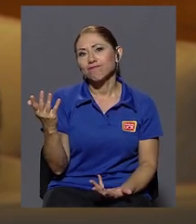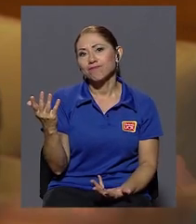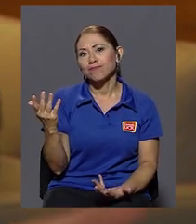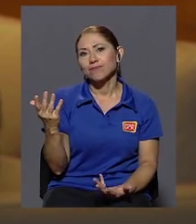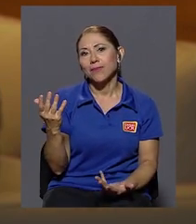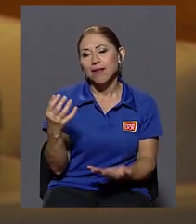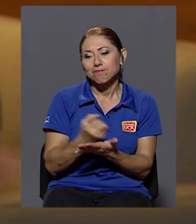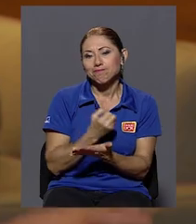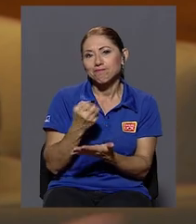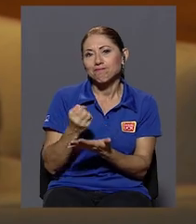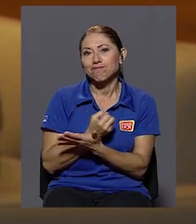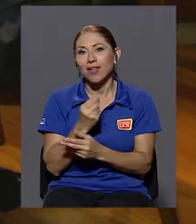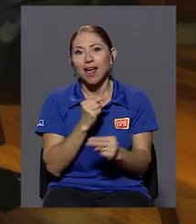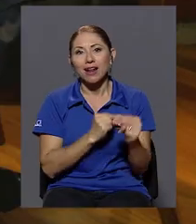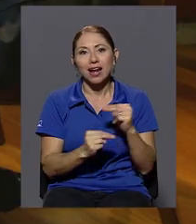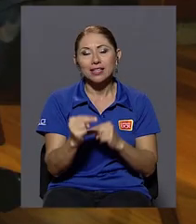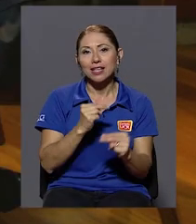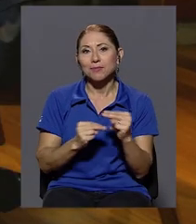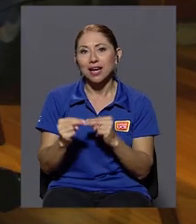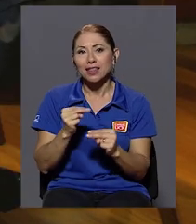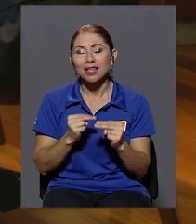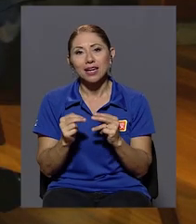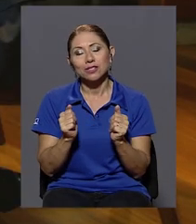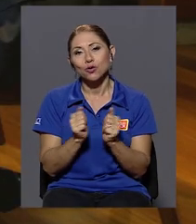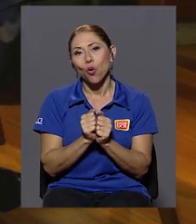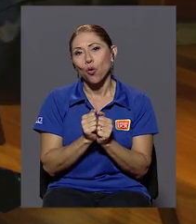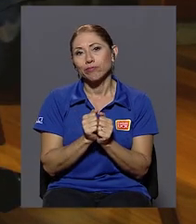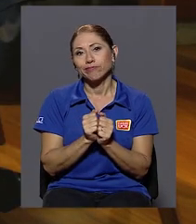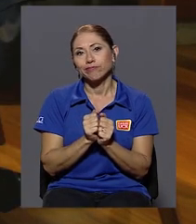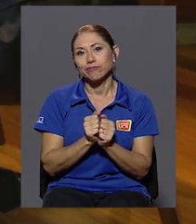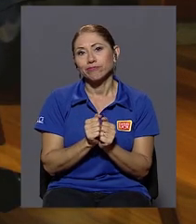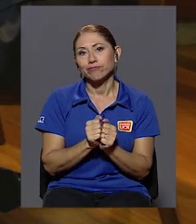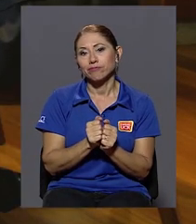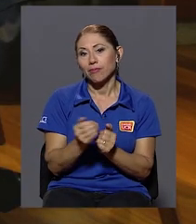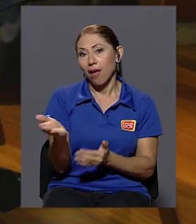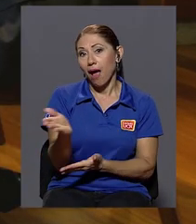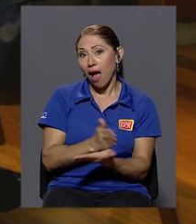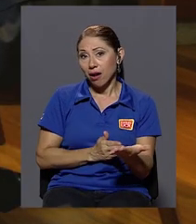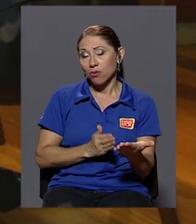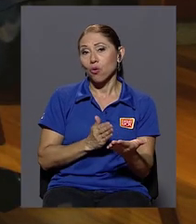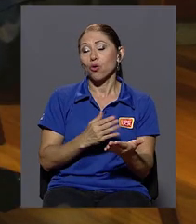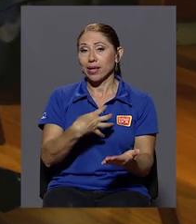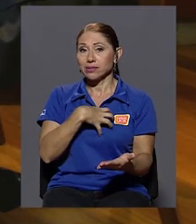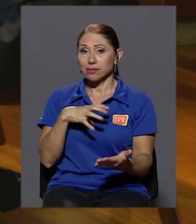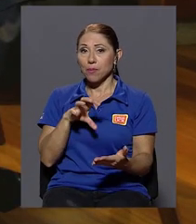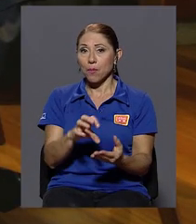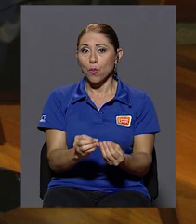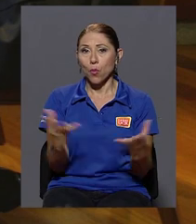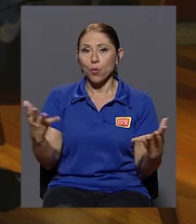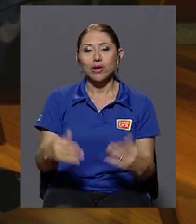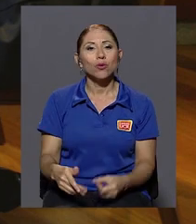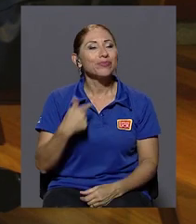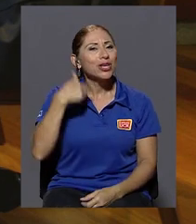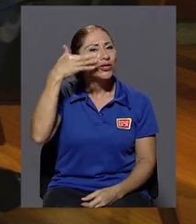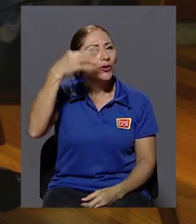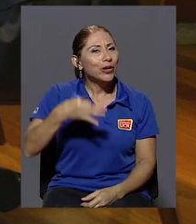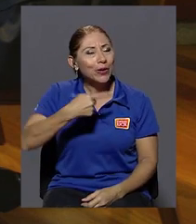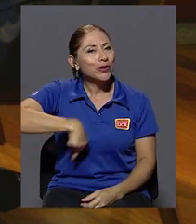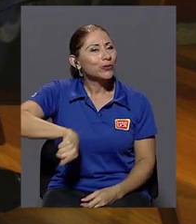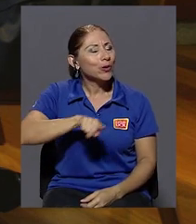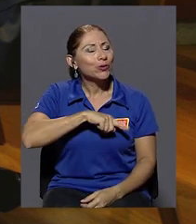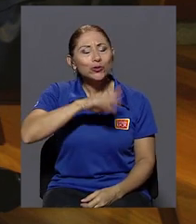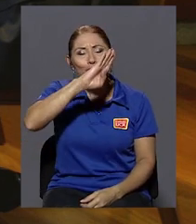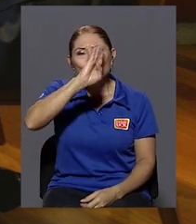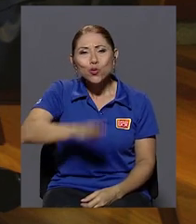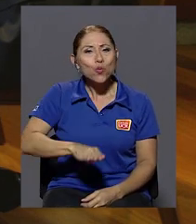hacer ganancias mercantiles con un bien que es público. Yo creo que no podemos